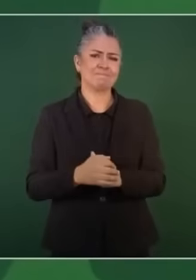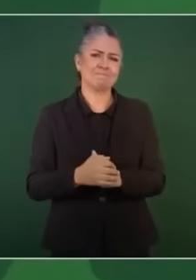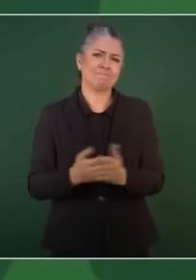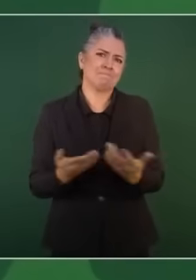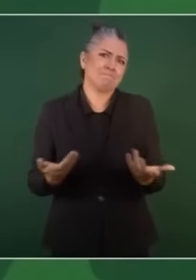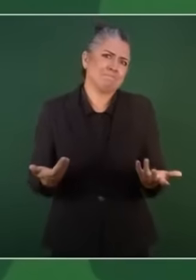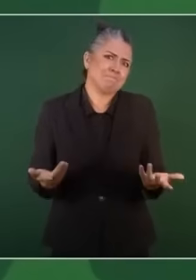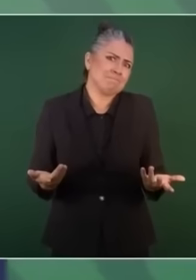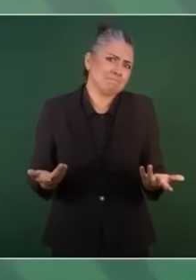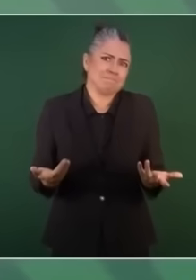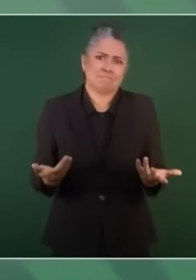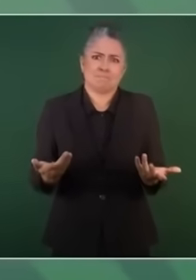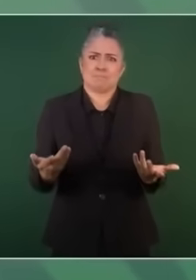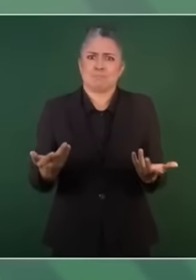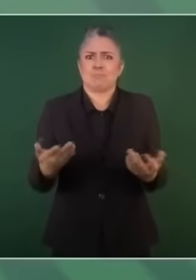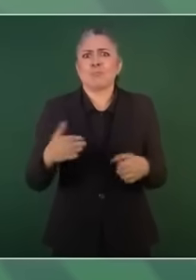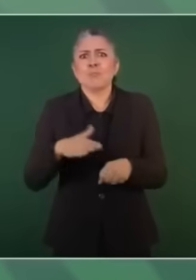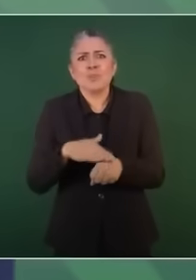Porque